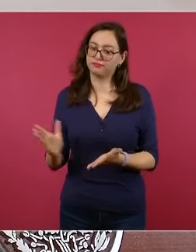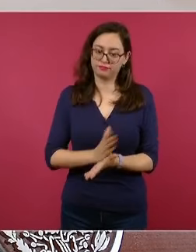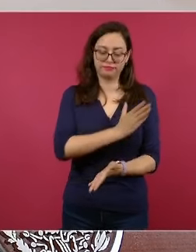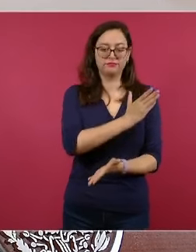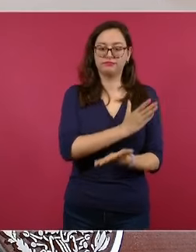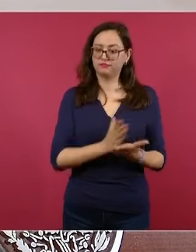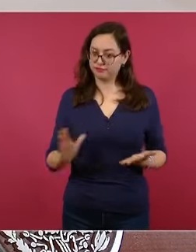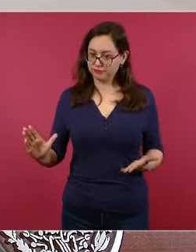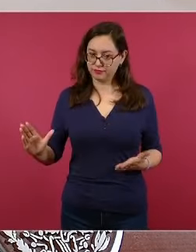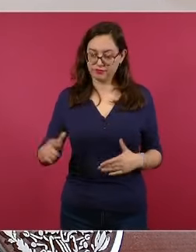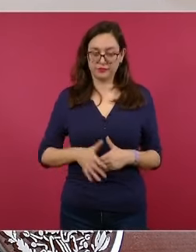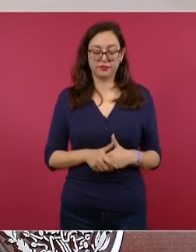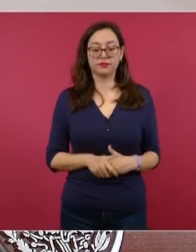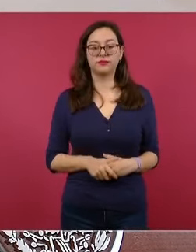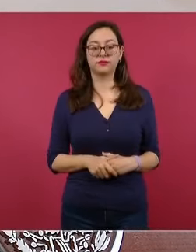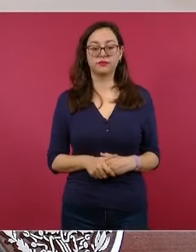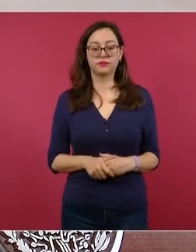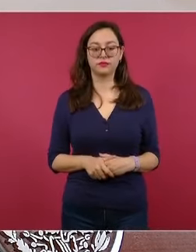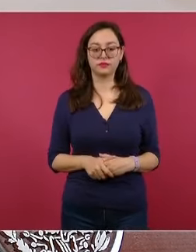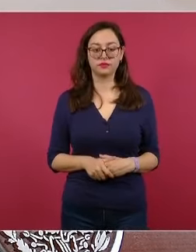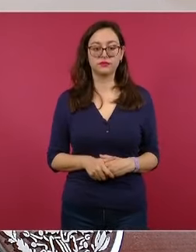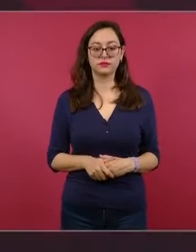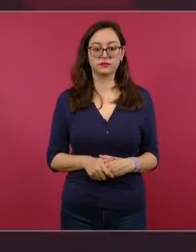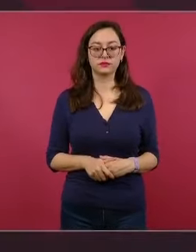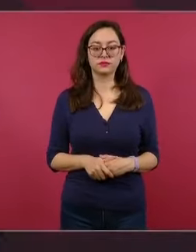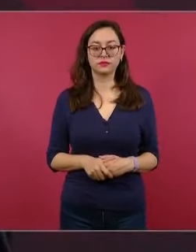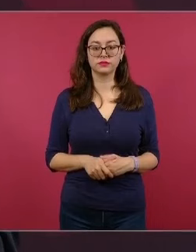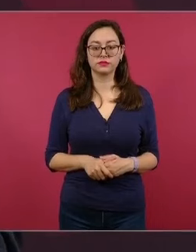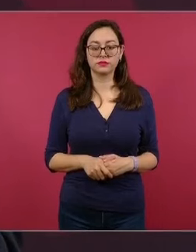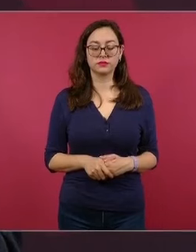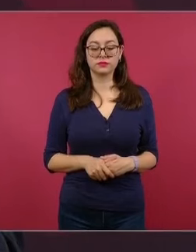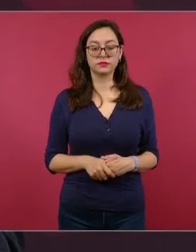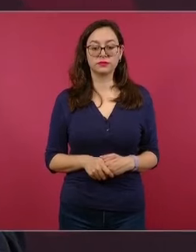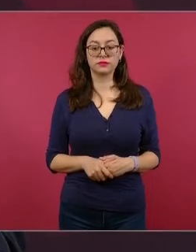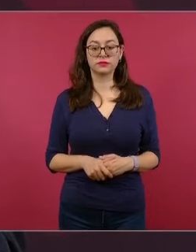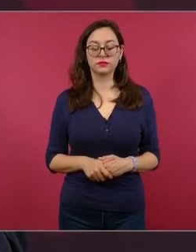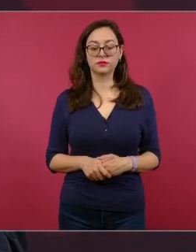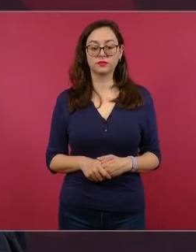social por eso este